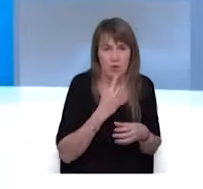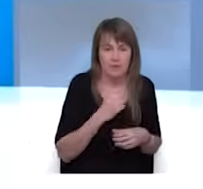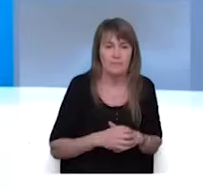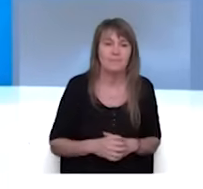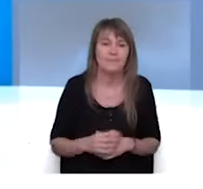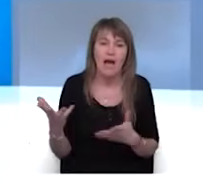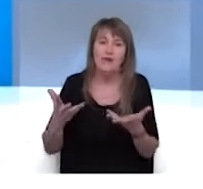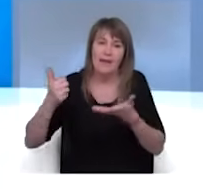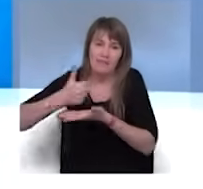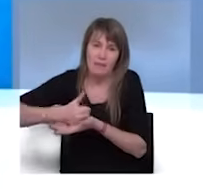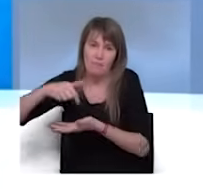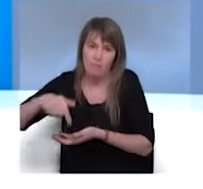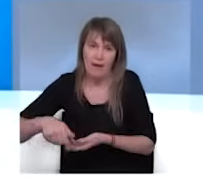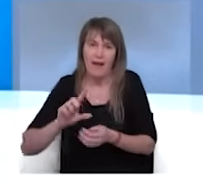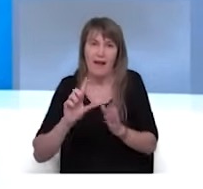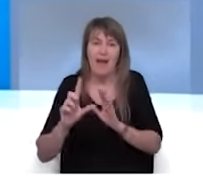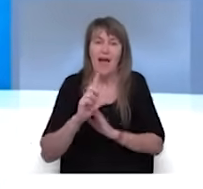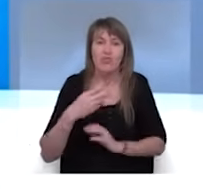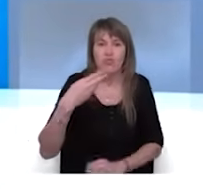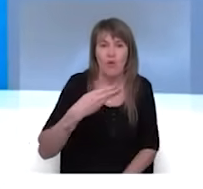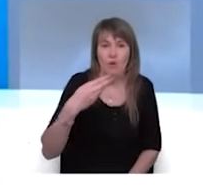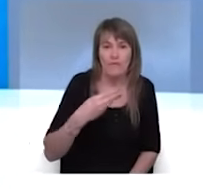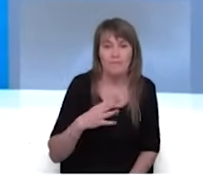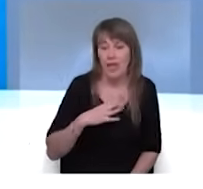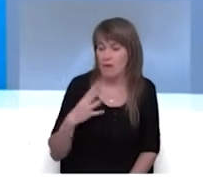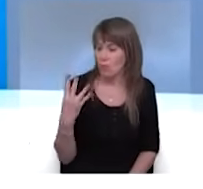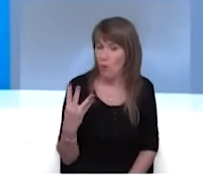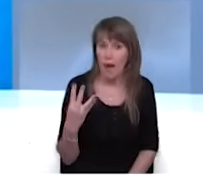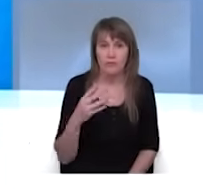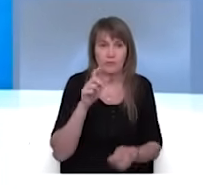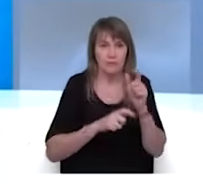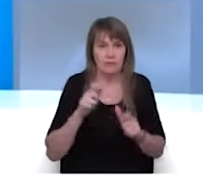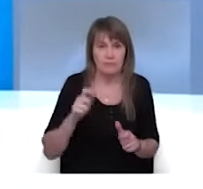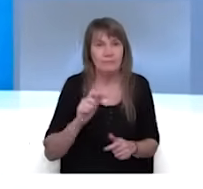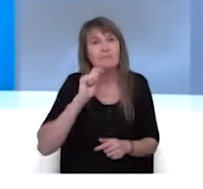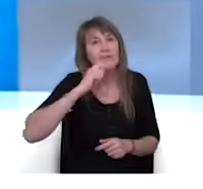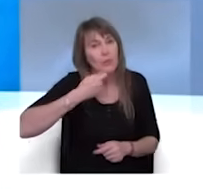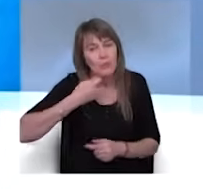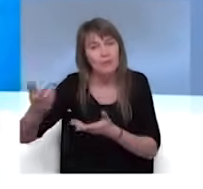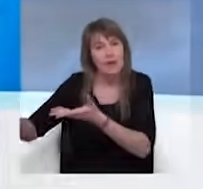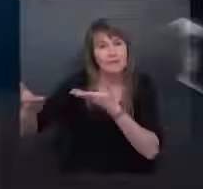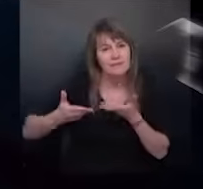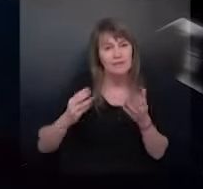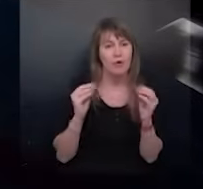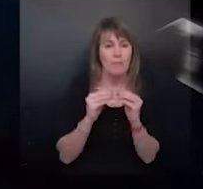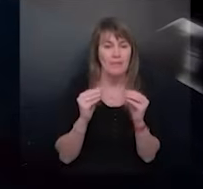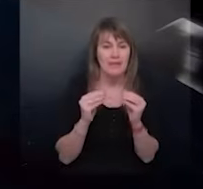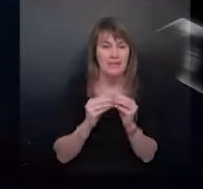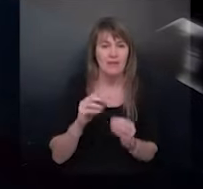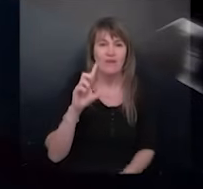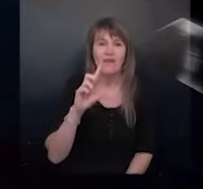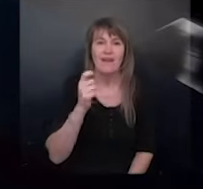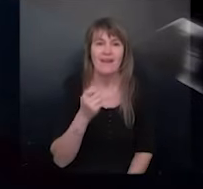en piso en vivo en lado en la pantalla de TV ciudad volvimos a hacer cuatro Qué gusto me gusta recibir a mis compañeros Antonio ladra Cómo